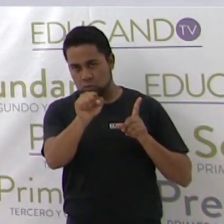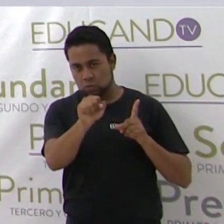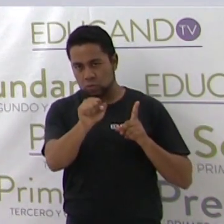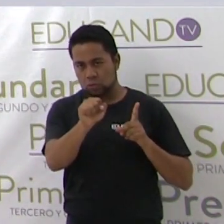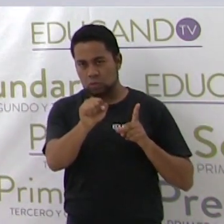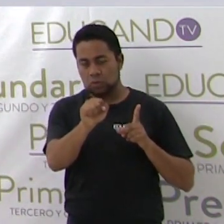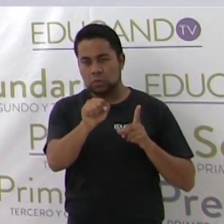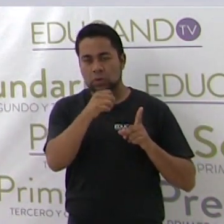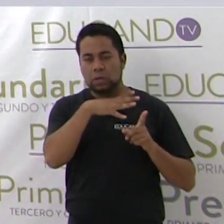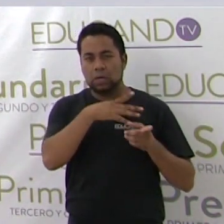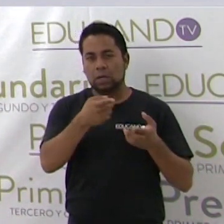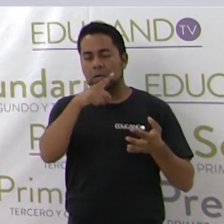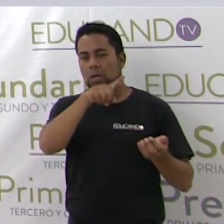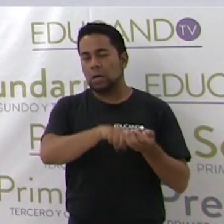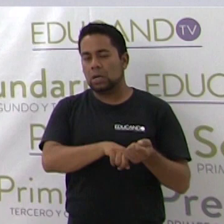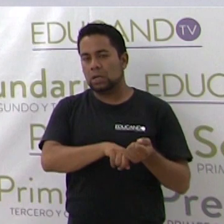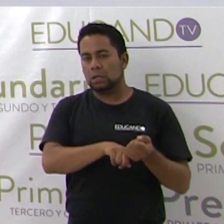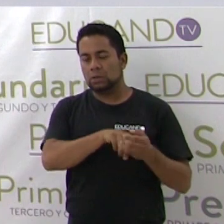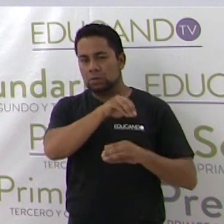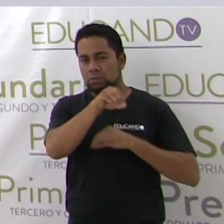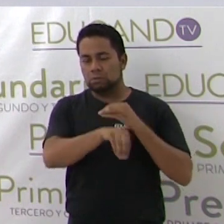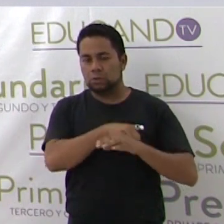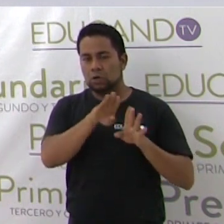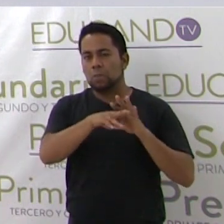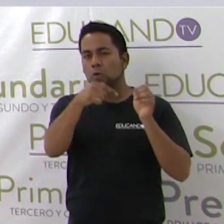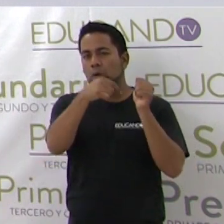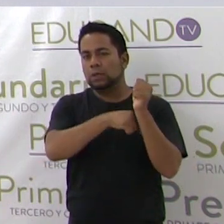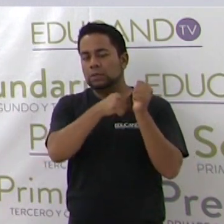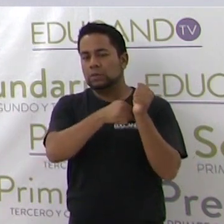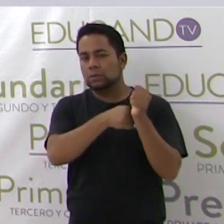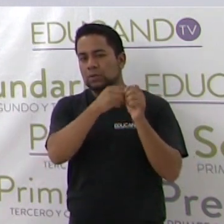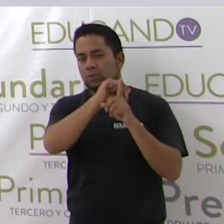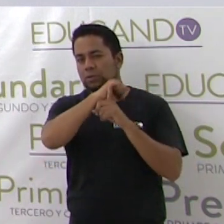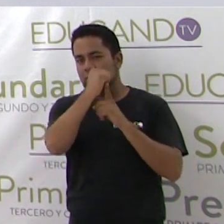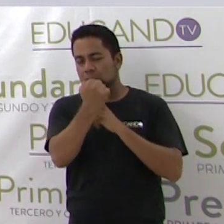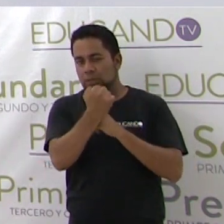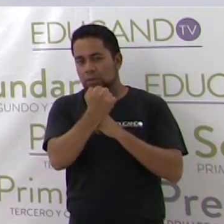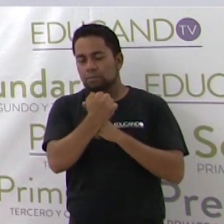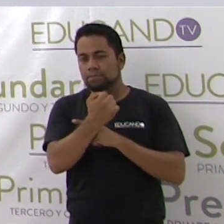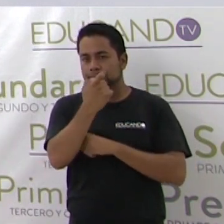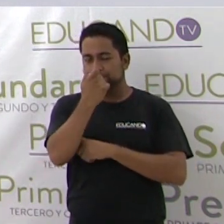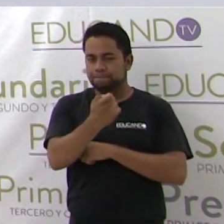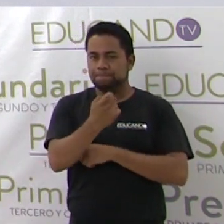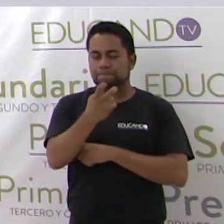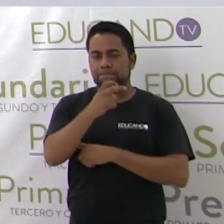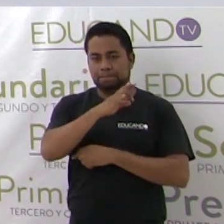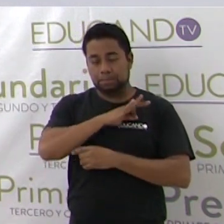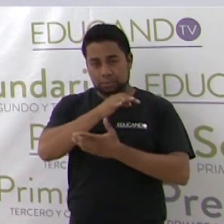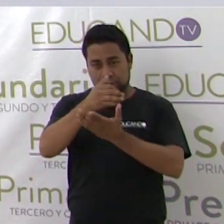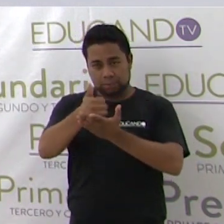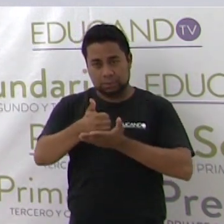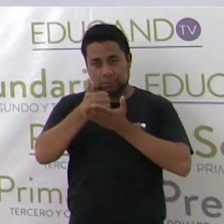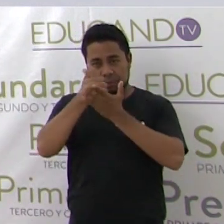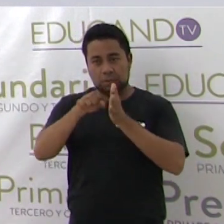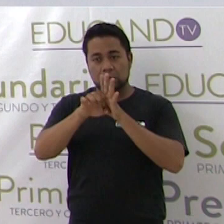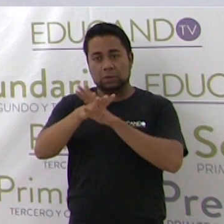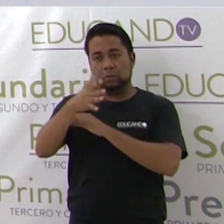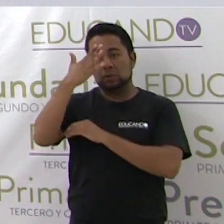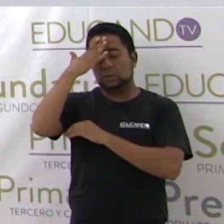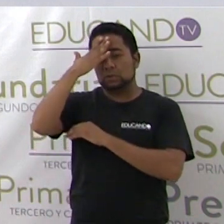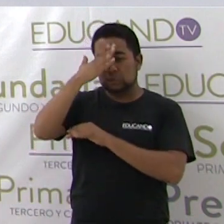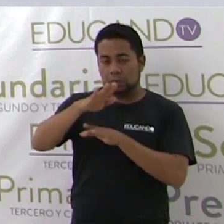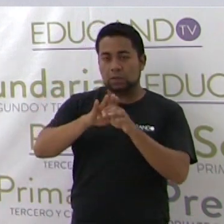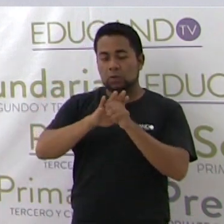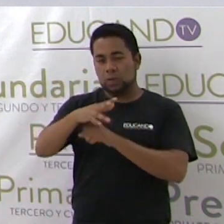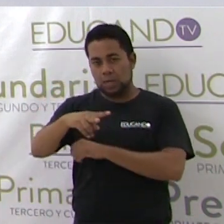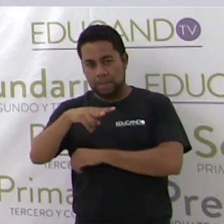ya viene incluido en lo que es la situación, ¿bien? Y esto te va a permitir determinar el